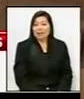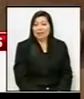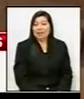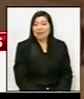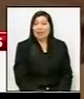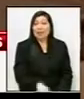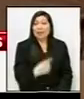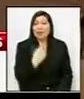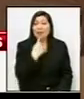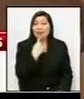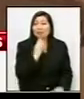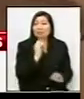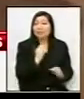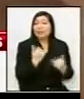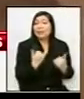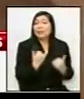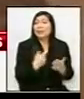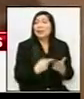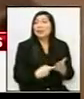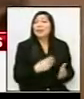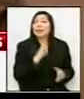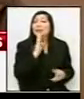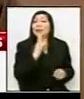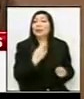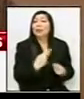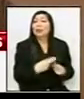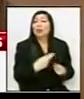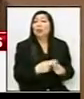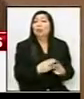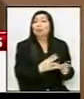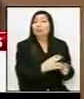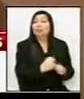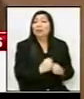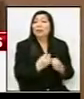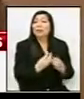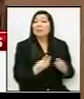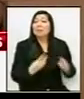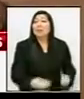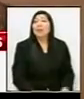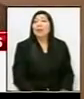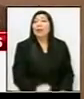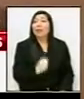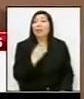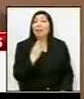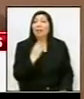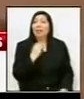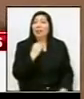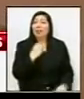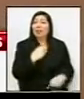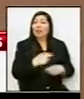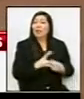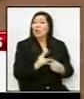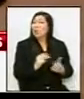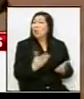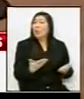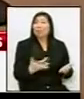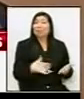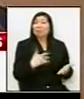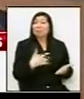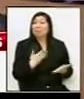presidente, solamente para precisar, esto es lo que se llama la sustracción de la materia en derecho procesal. O sea, ya no hay